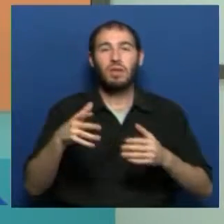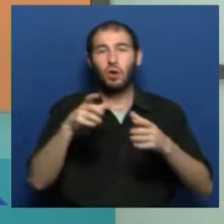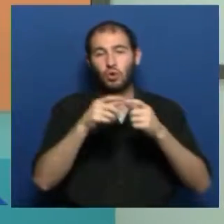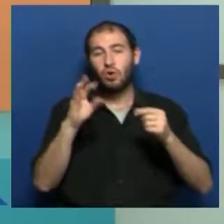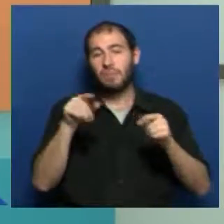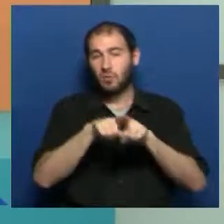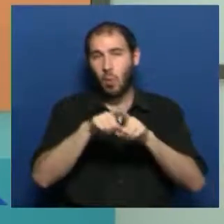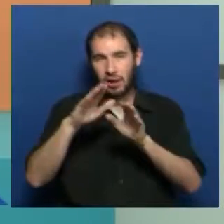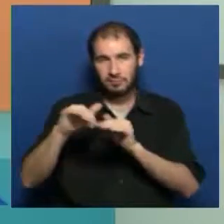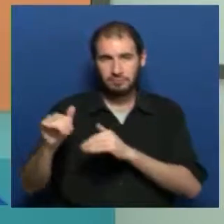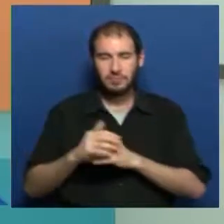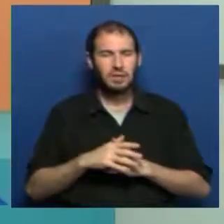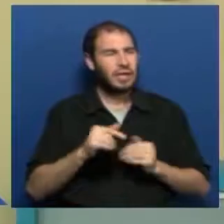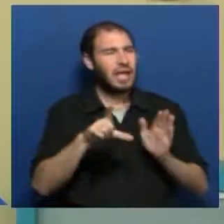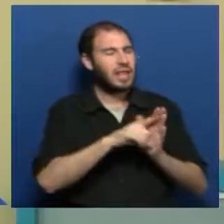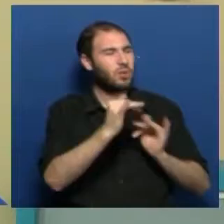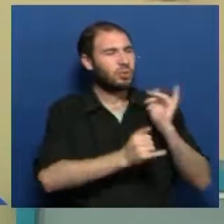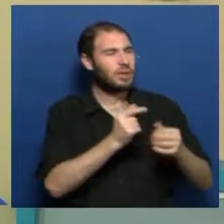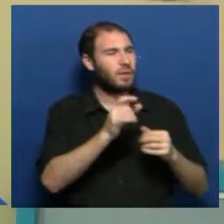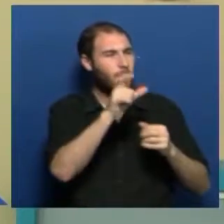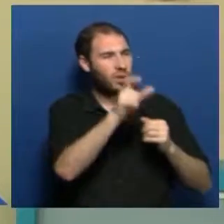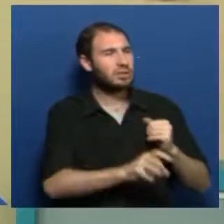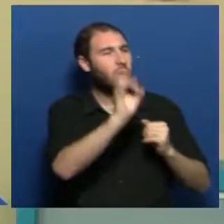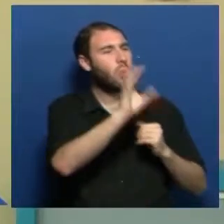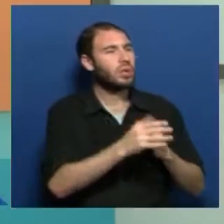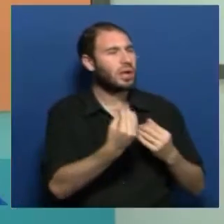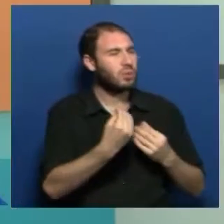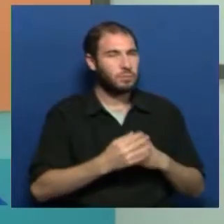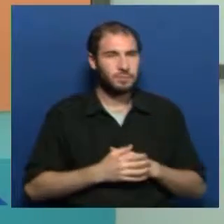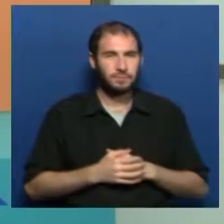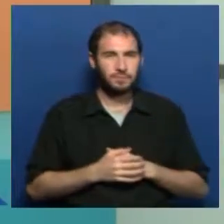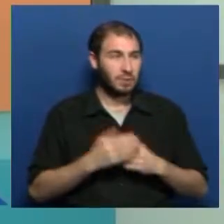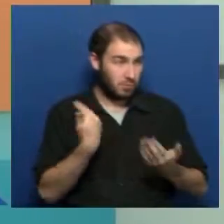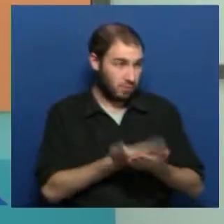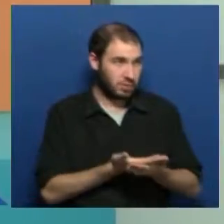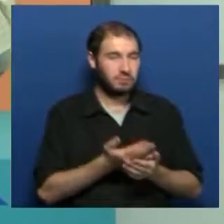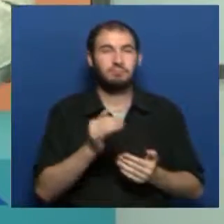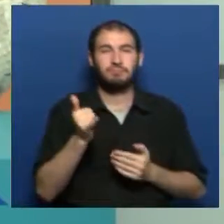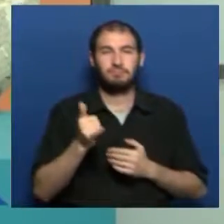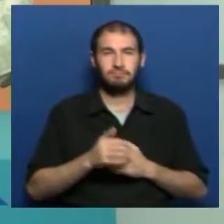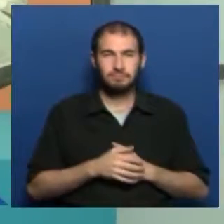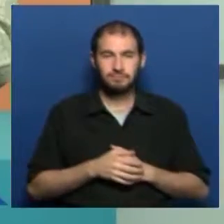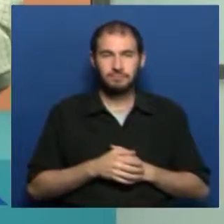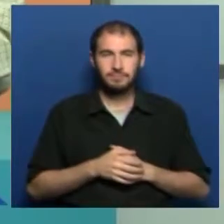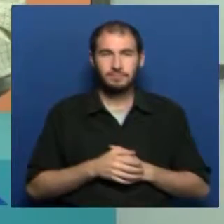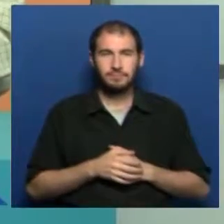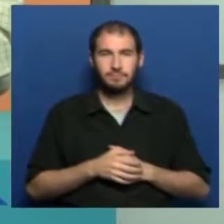colectoras. ¿Qué dice la normativa sobre la boleta única, Alfredo? ¿La propone? Sí, por